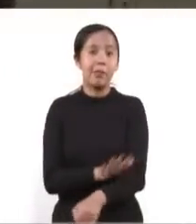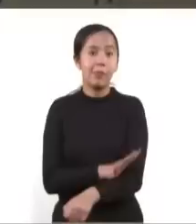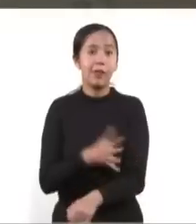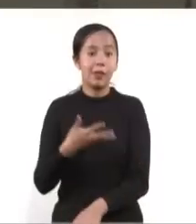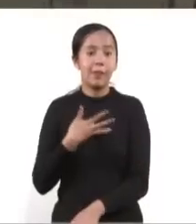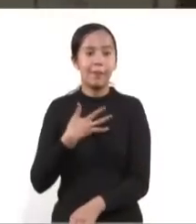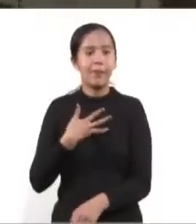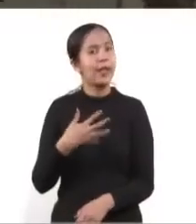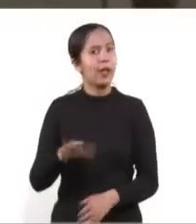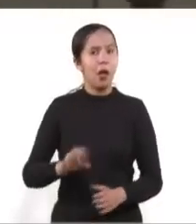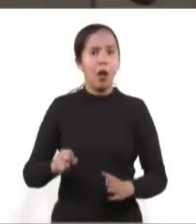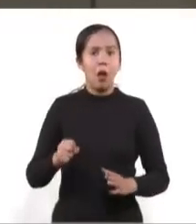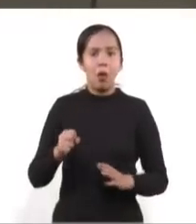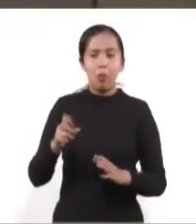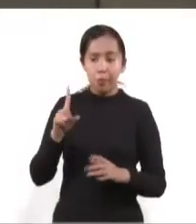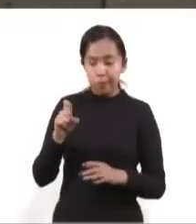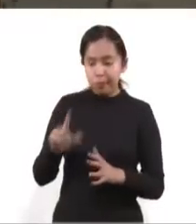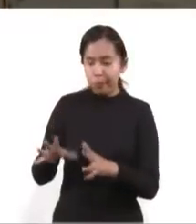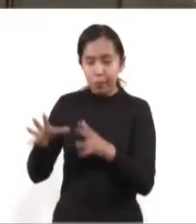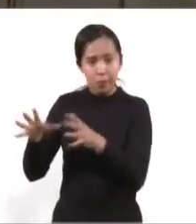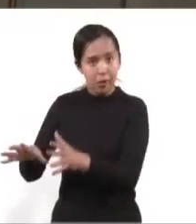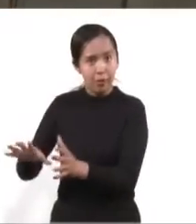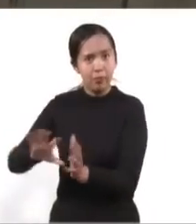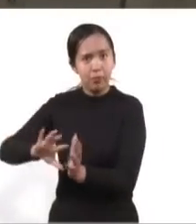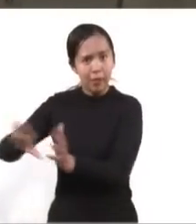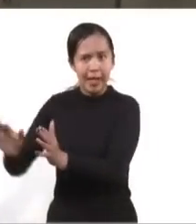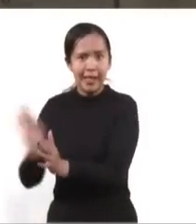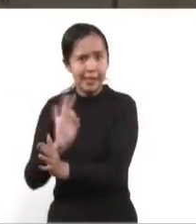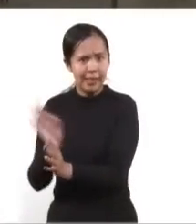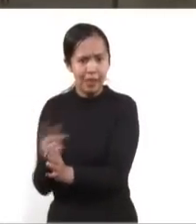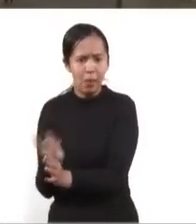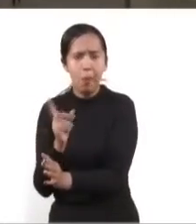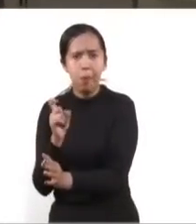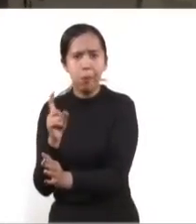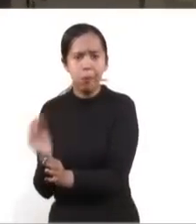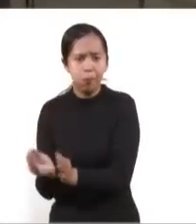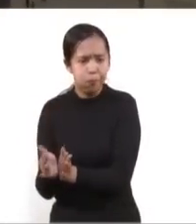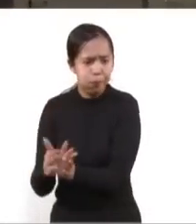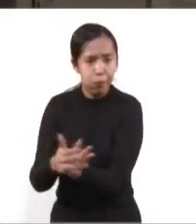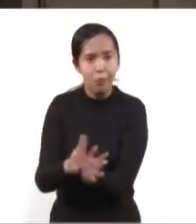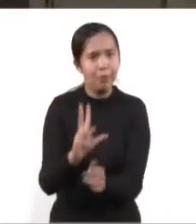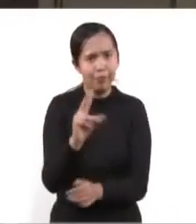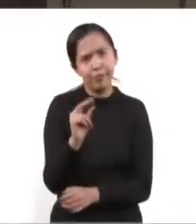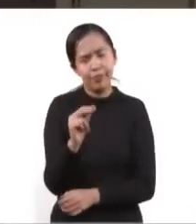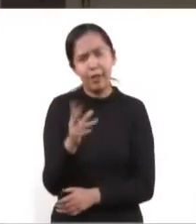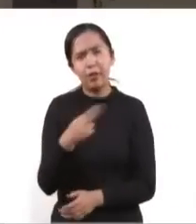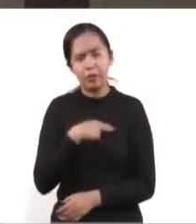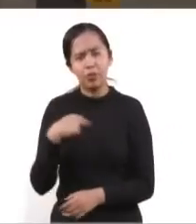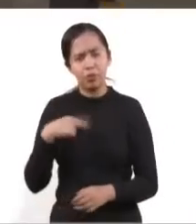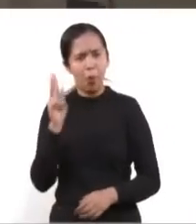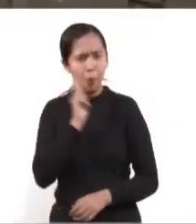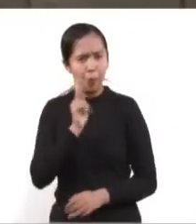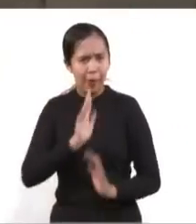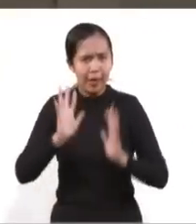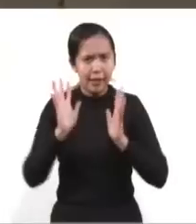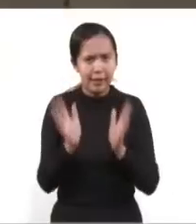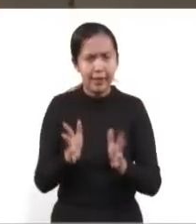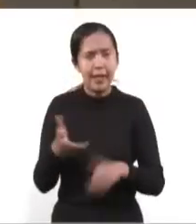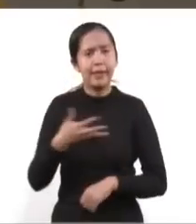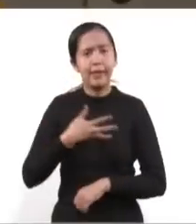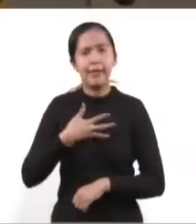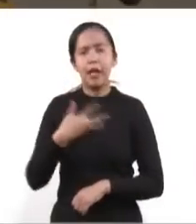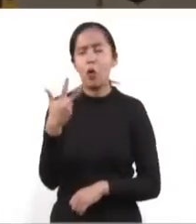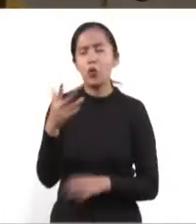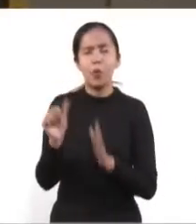Está sellado, no creemos que tenga temas de filtraciones, está perfectamente probado, ya tenemos con el túnel pues casi 8 meses